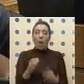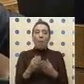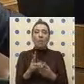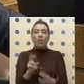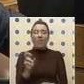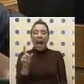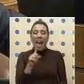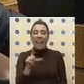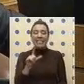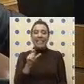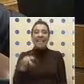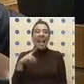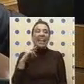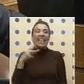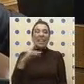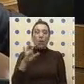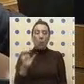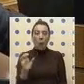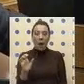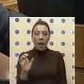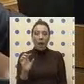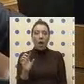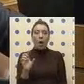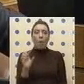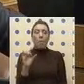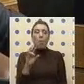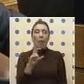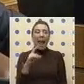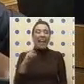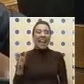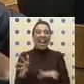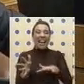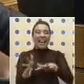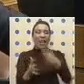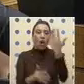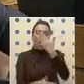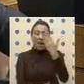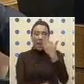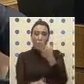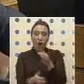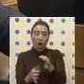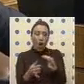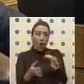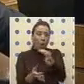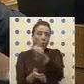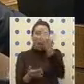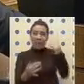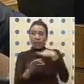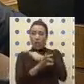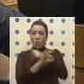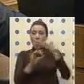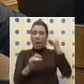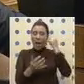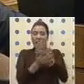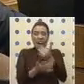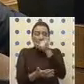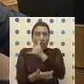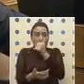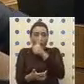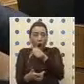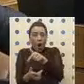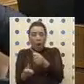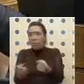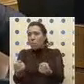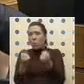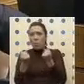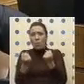como Yanquihue, Purranque, Río Negro, comunas que antes jamás hubiera pensado que estuviera ya la droga dentro, insertada de manera